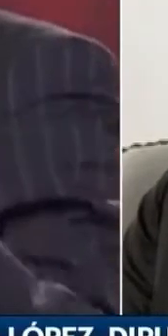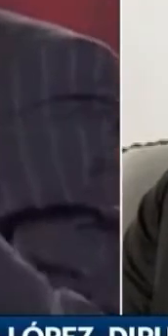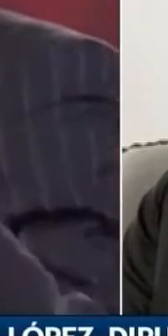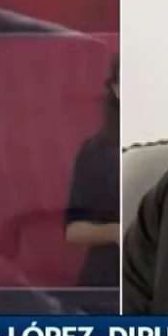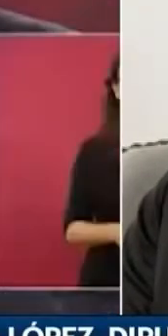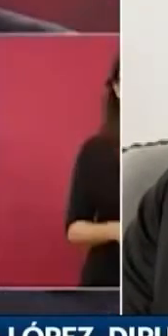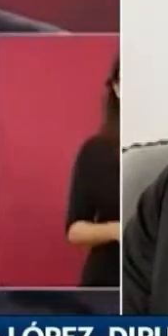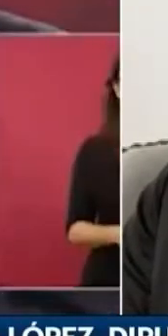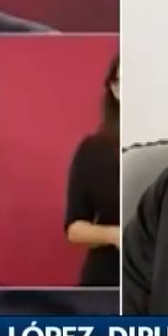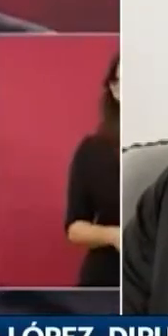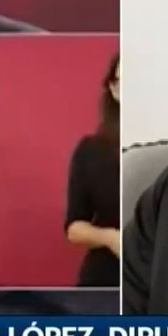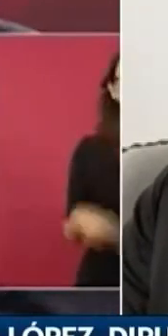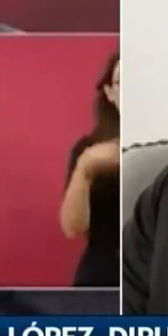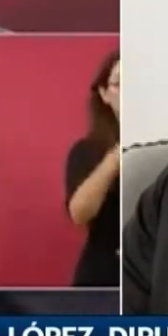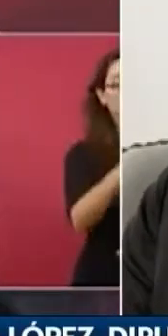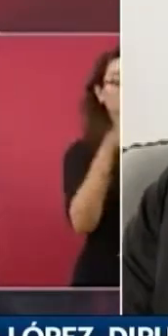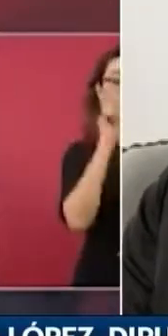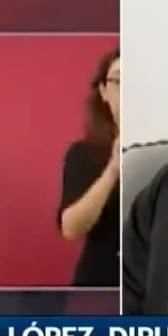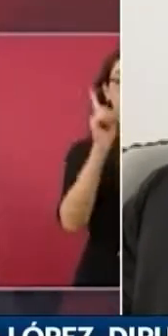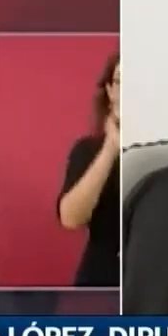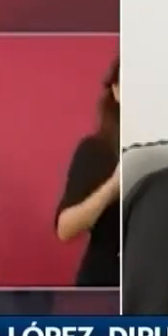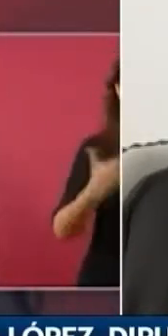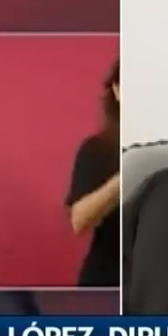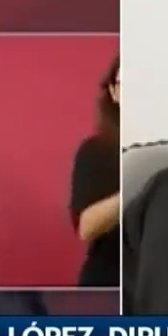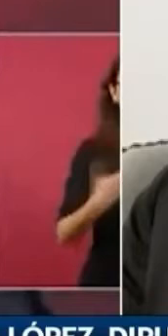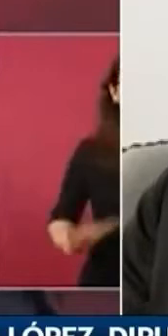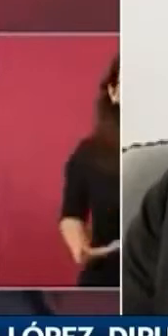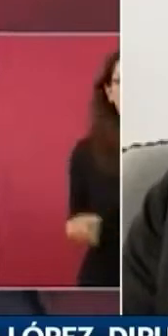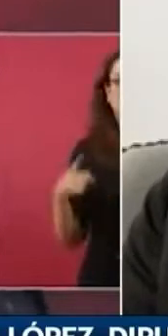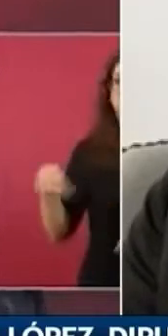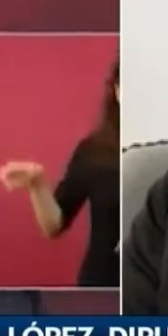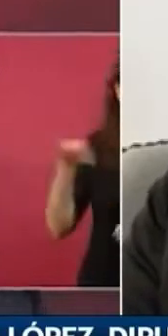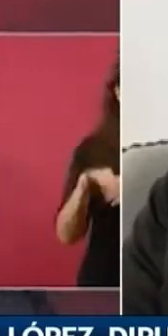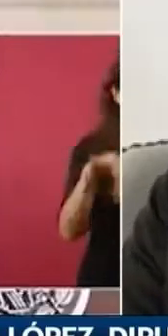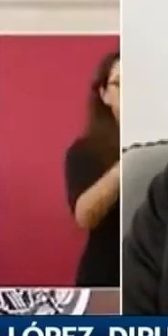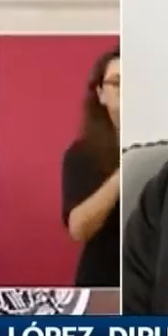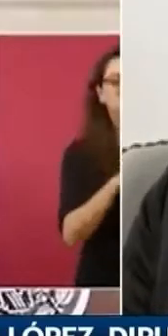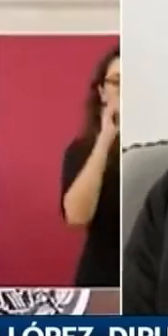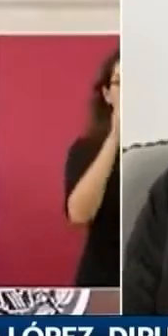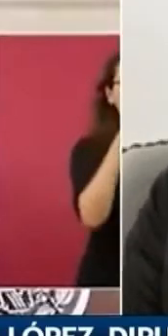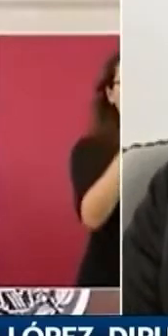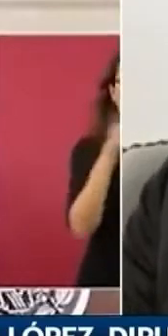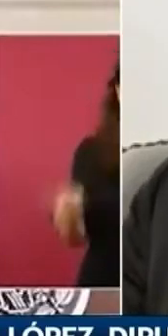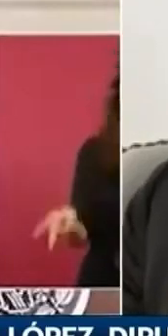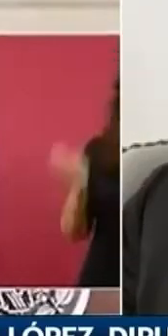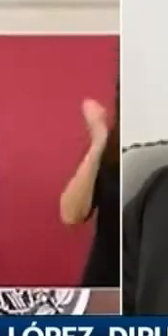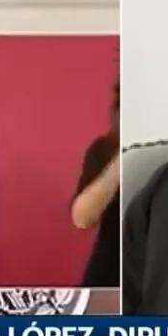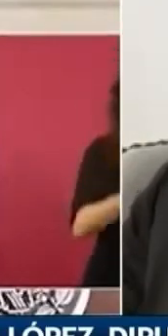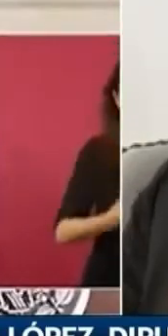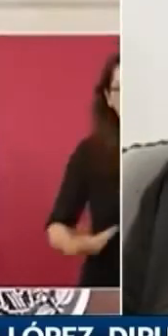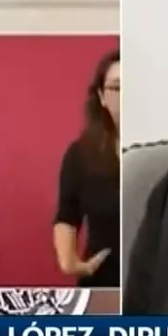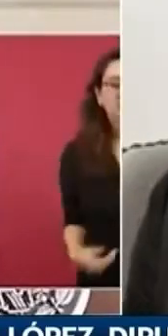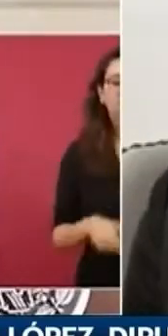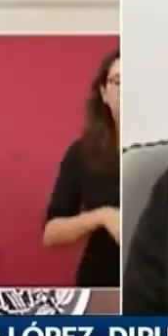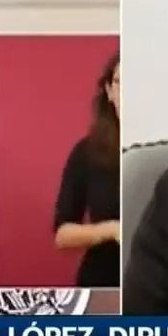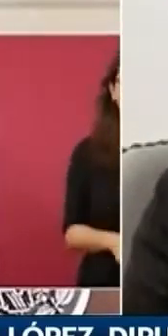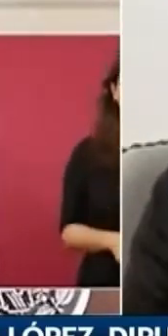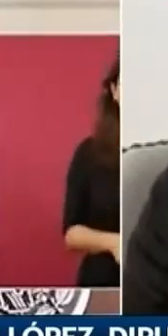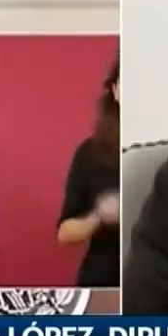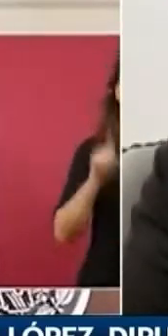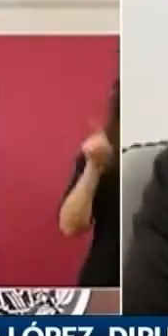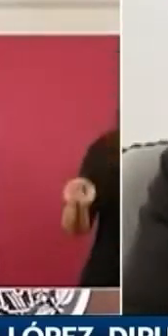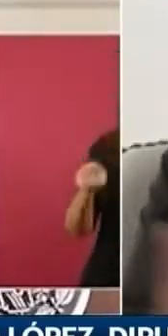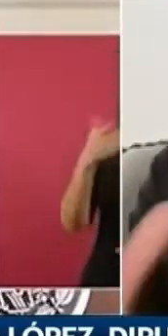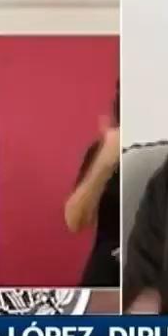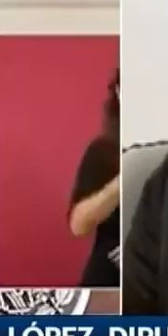me parece totalmente fuera de lugar el traspaso de la presidencia pro tempore de la Alianza del Pacífico al